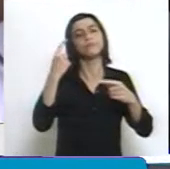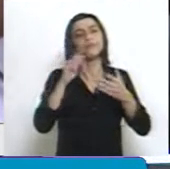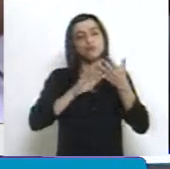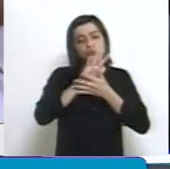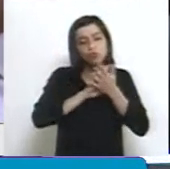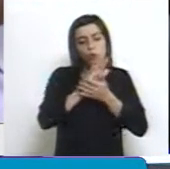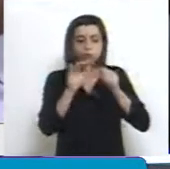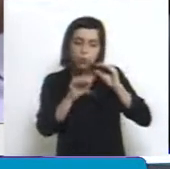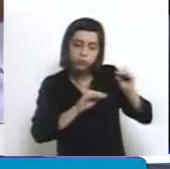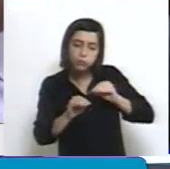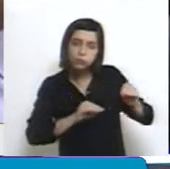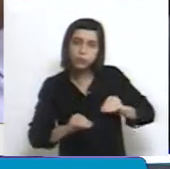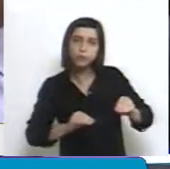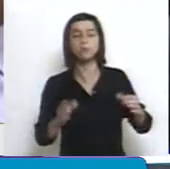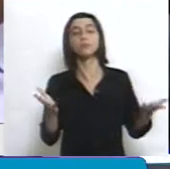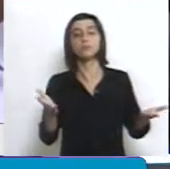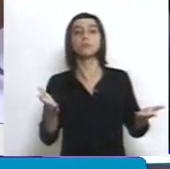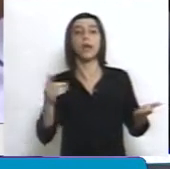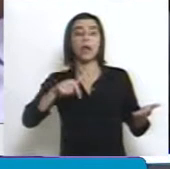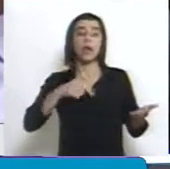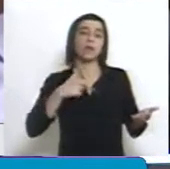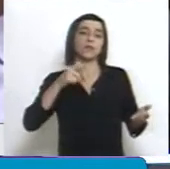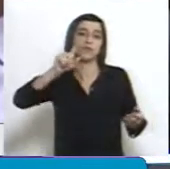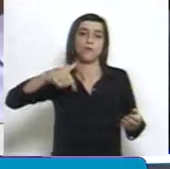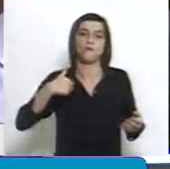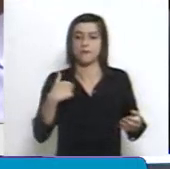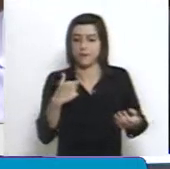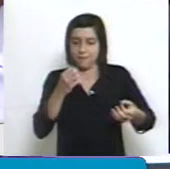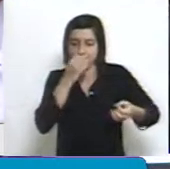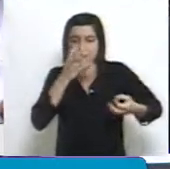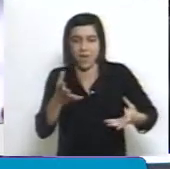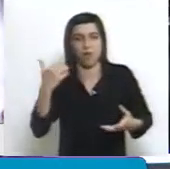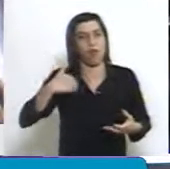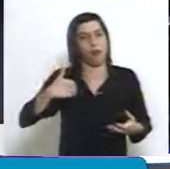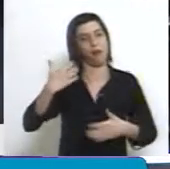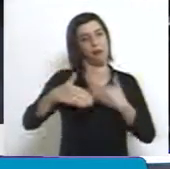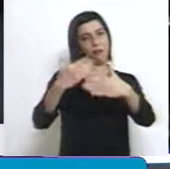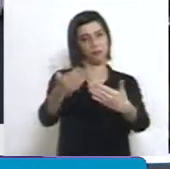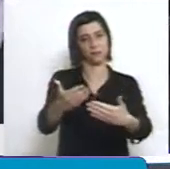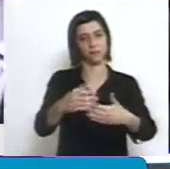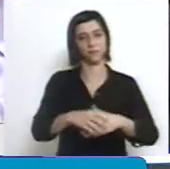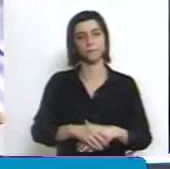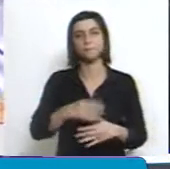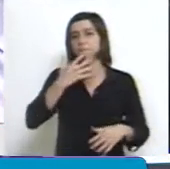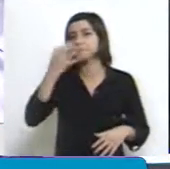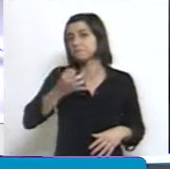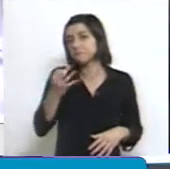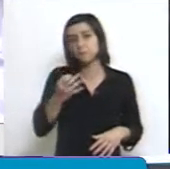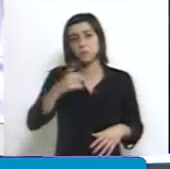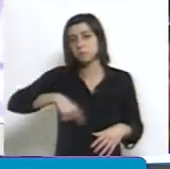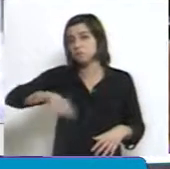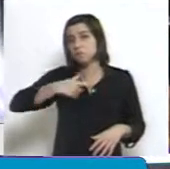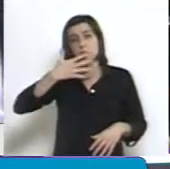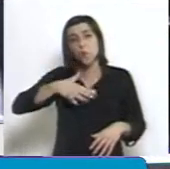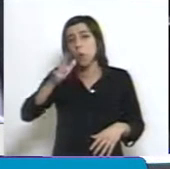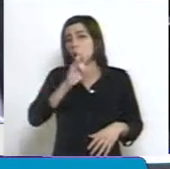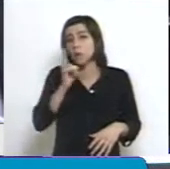que quiera ser o no reconocer hoy atraviesa el país. La verdad es que no comprendemos por qué